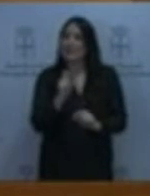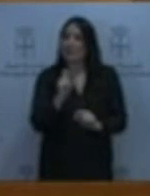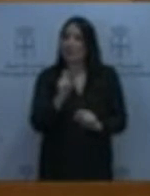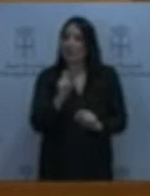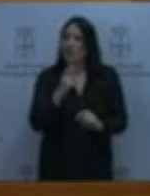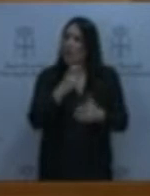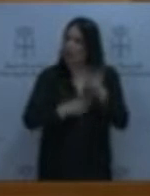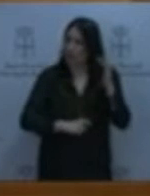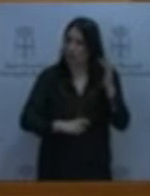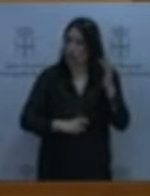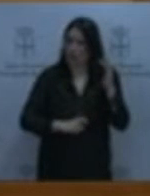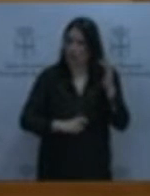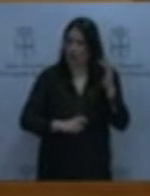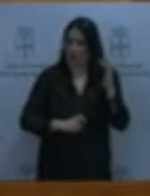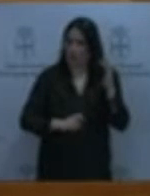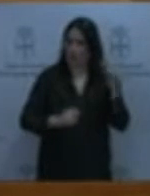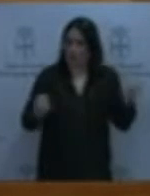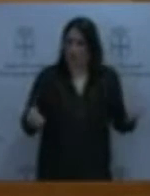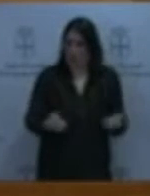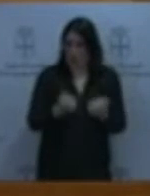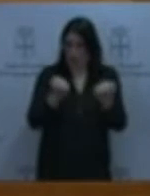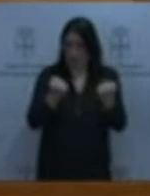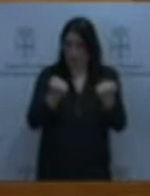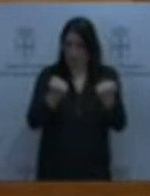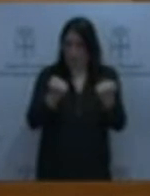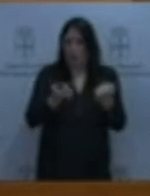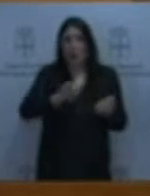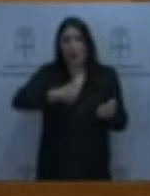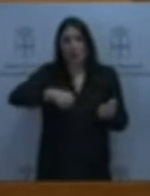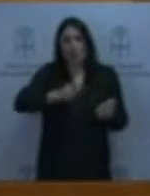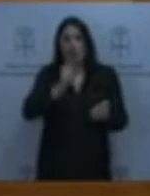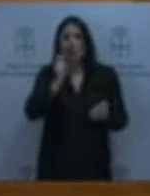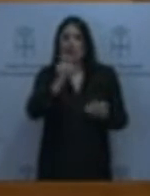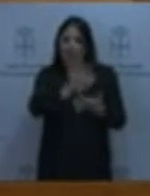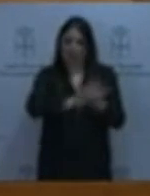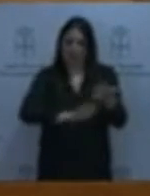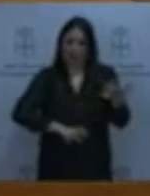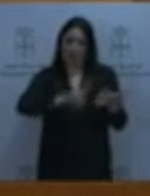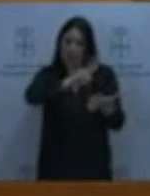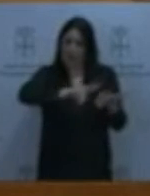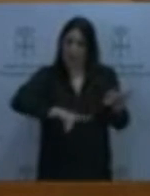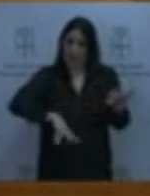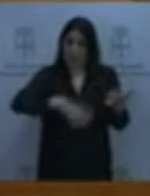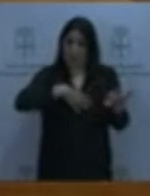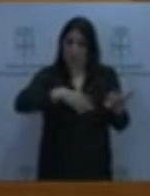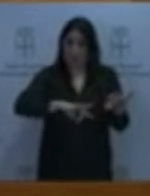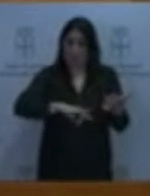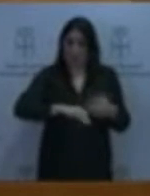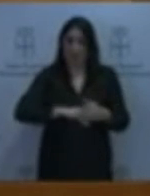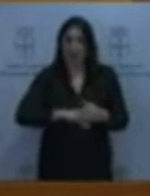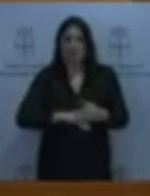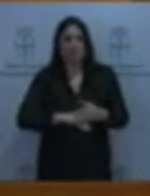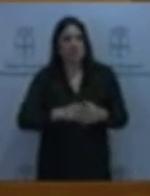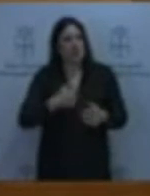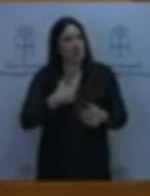dura, concretamente con su actuación. Es muy dura. Nosotros hemos tenido acceso a la sentencia y yo le tengo que hacer